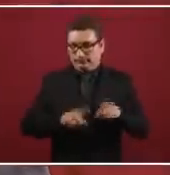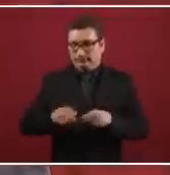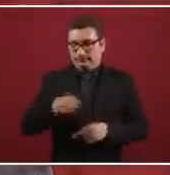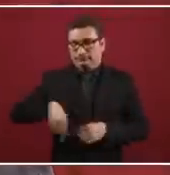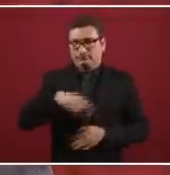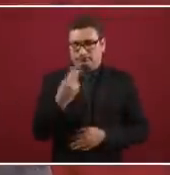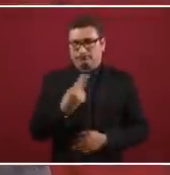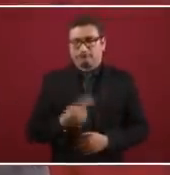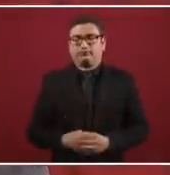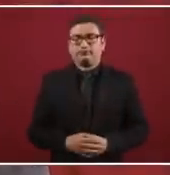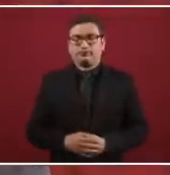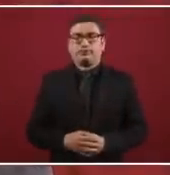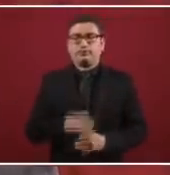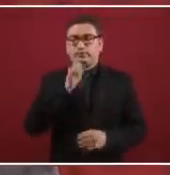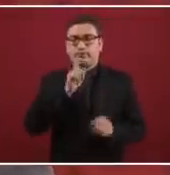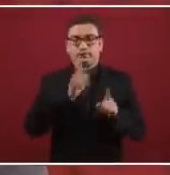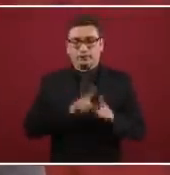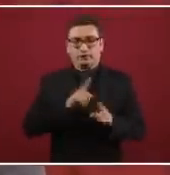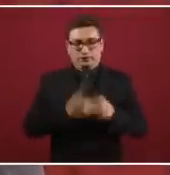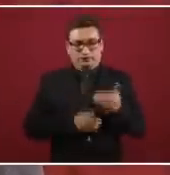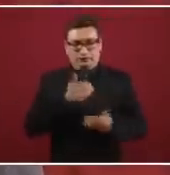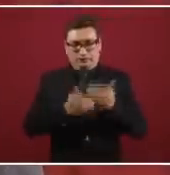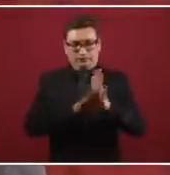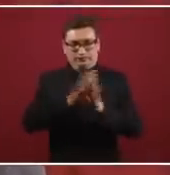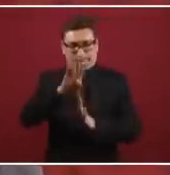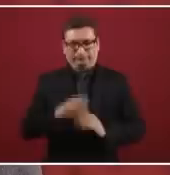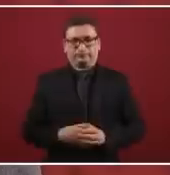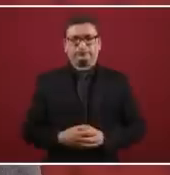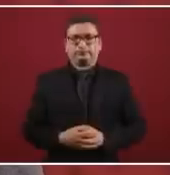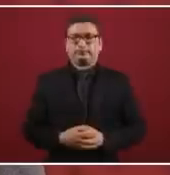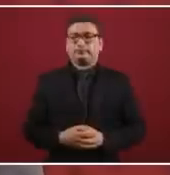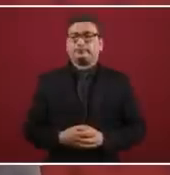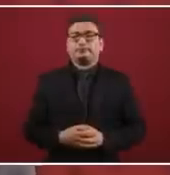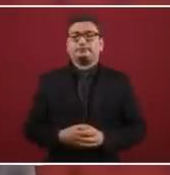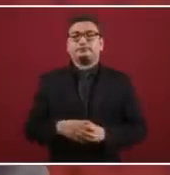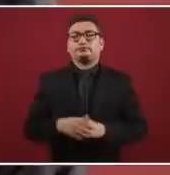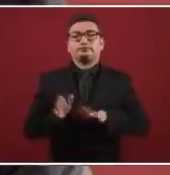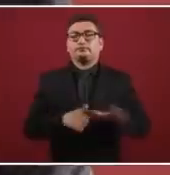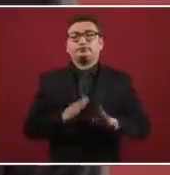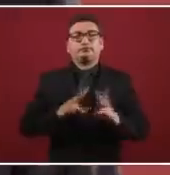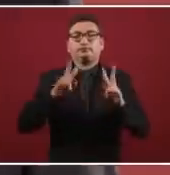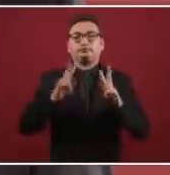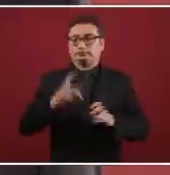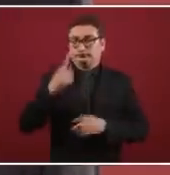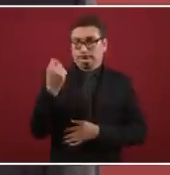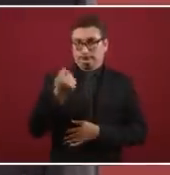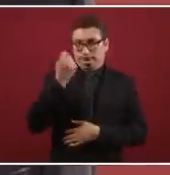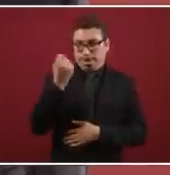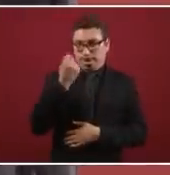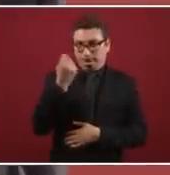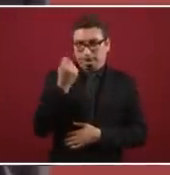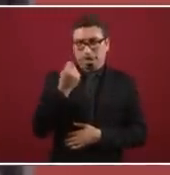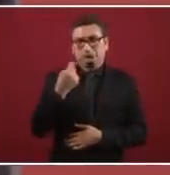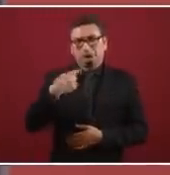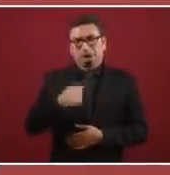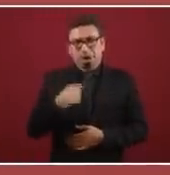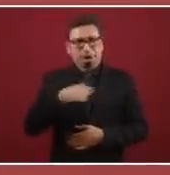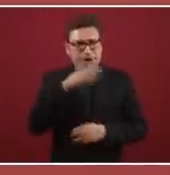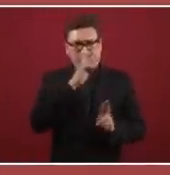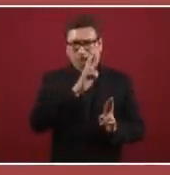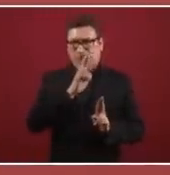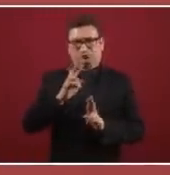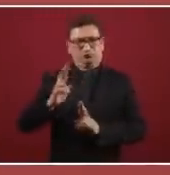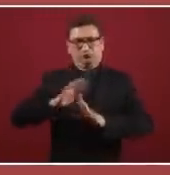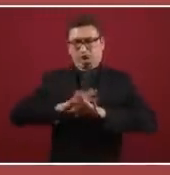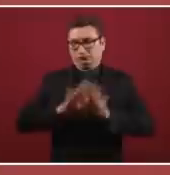Necesitamos también avanzar. En el terreno tecnológico, yo respeto mucho,